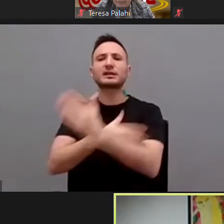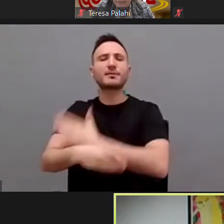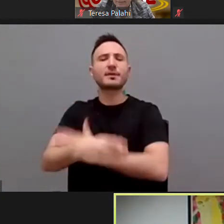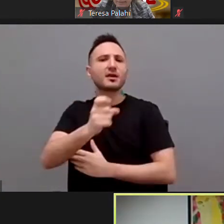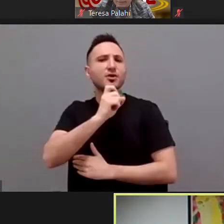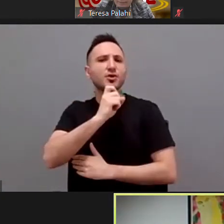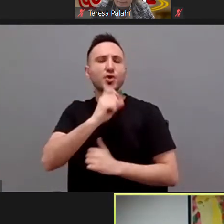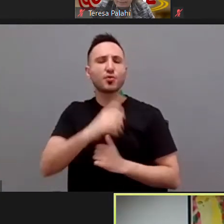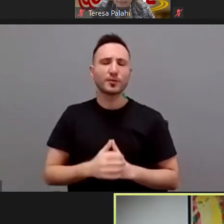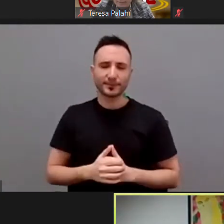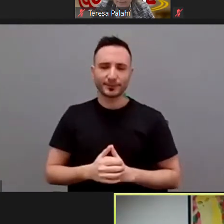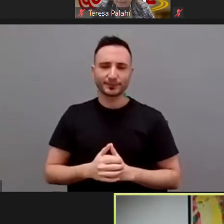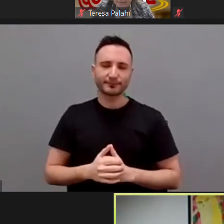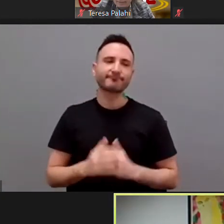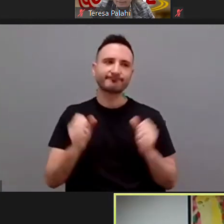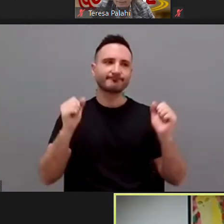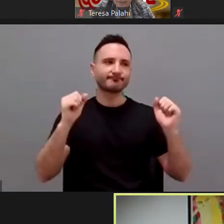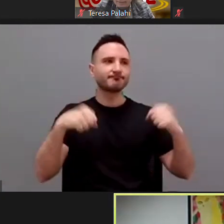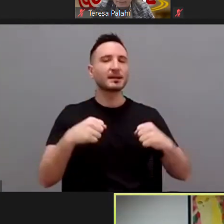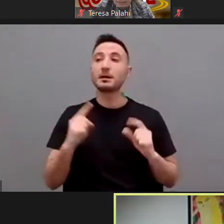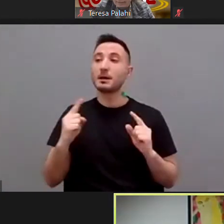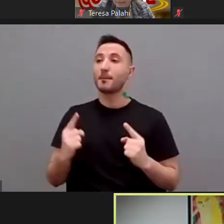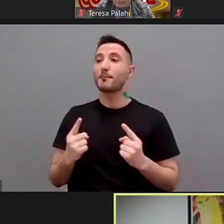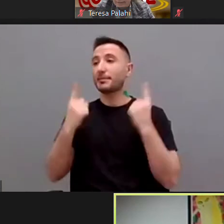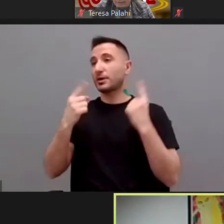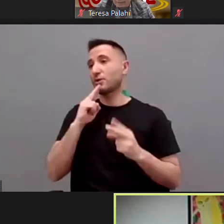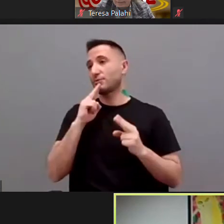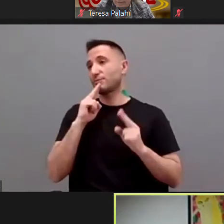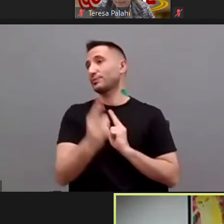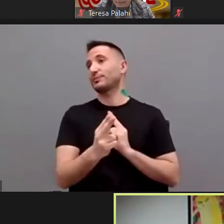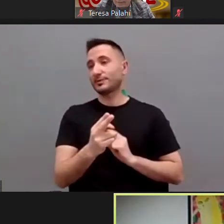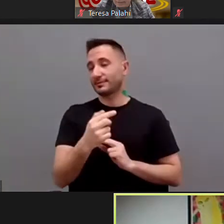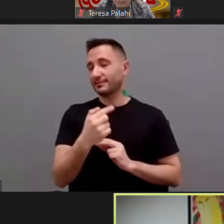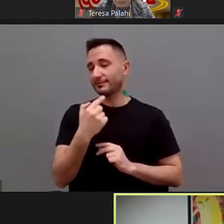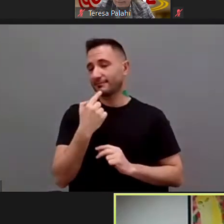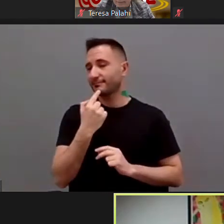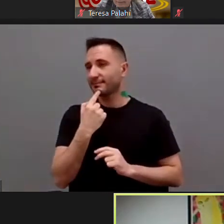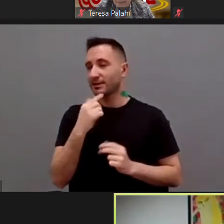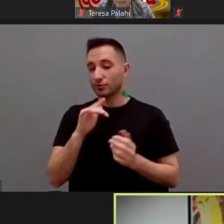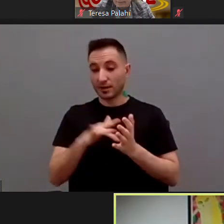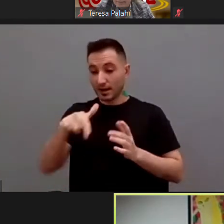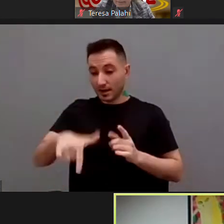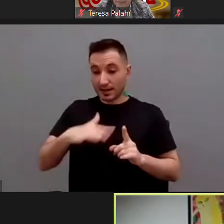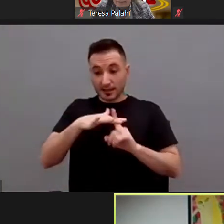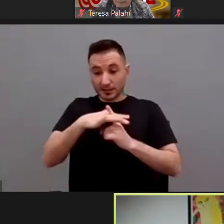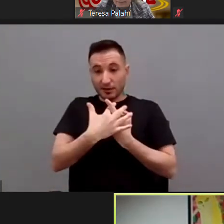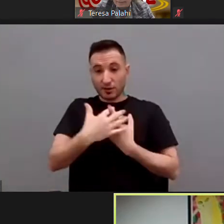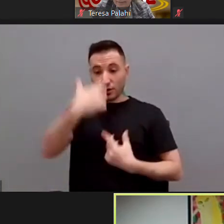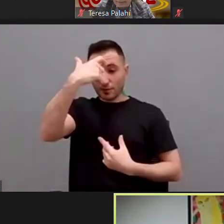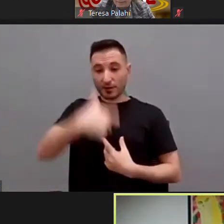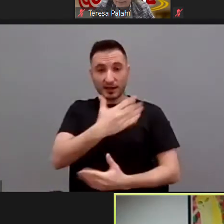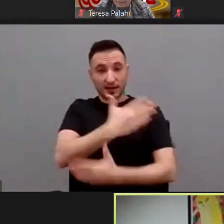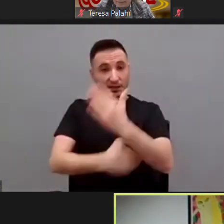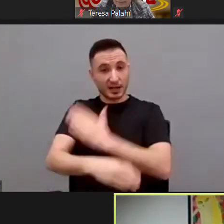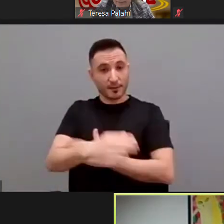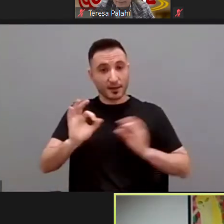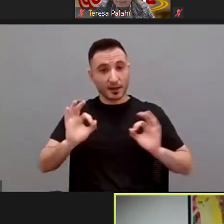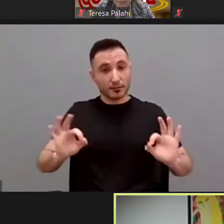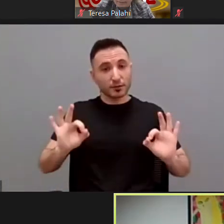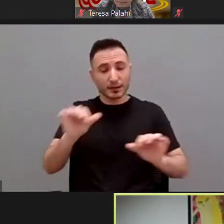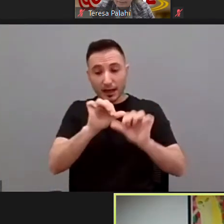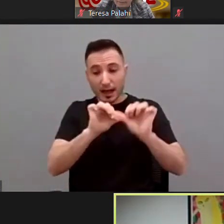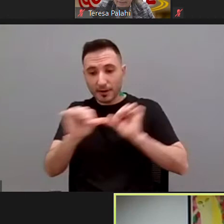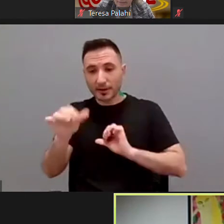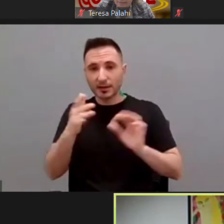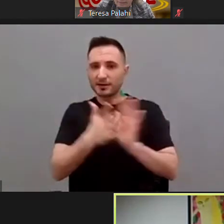primero que quería decir es que la situación de la que partimos en el caso de las personas con discapacidad es una situación